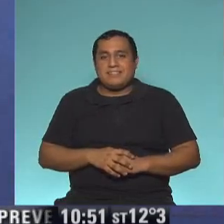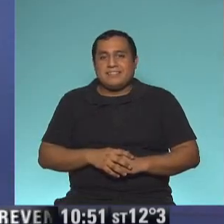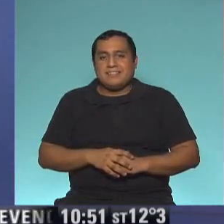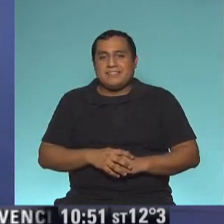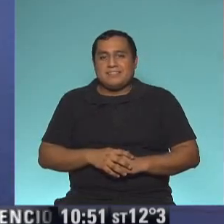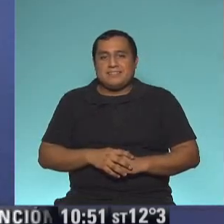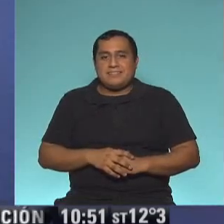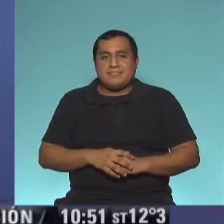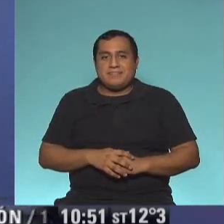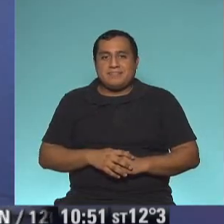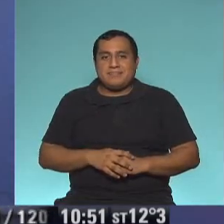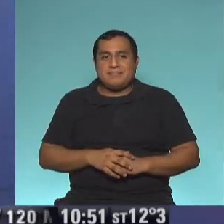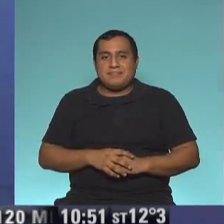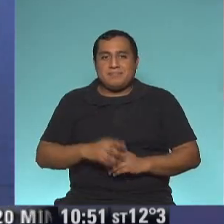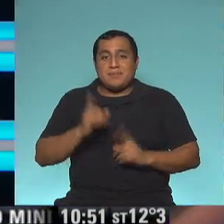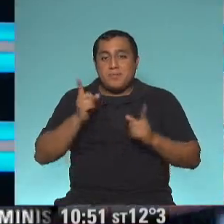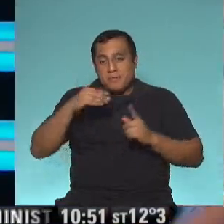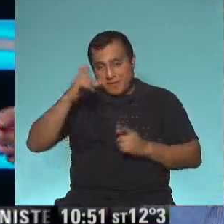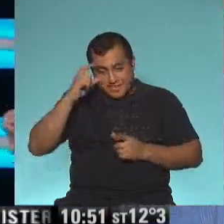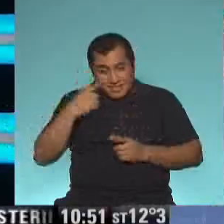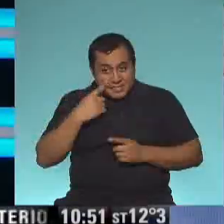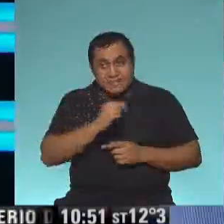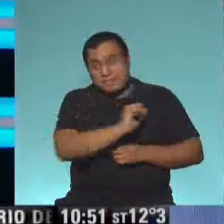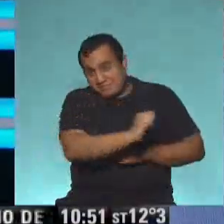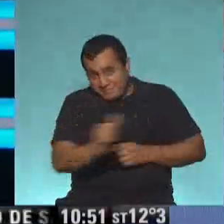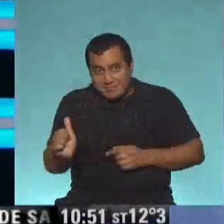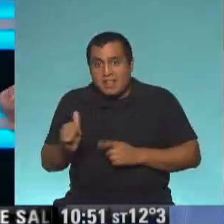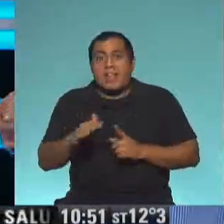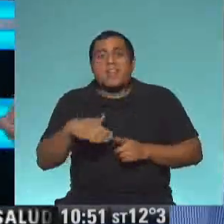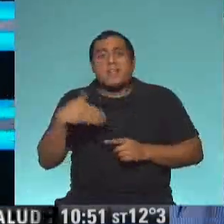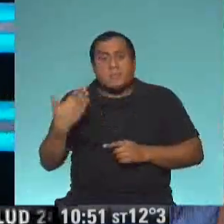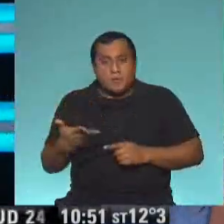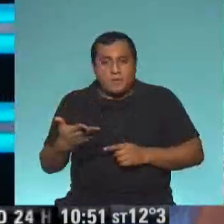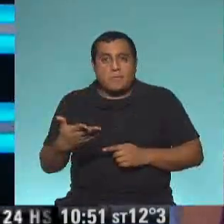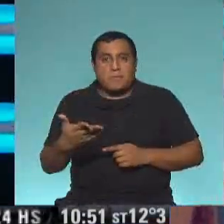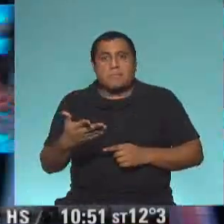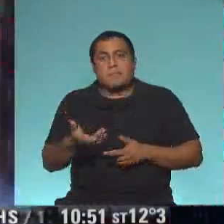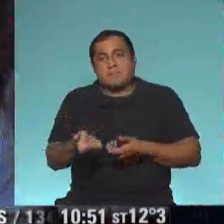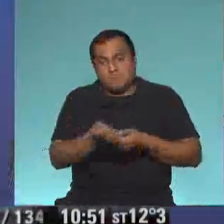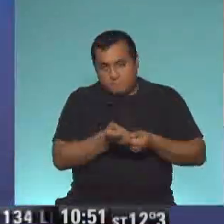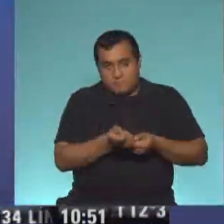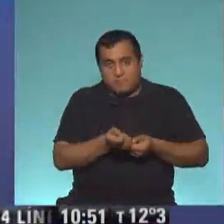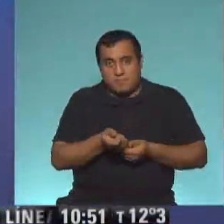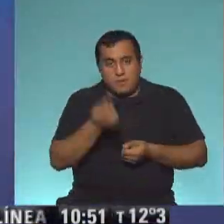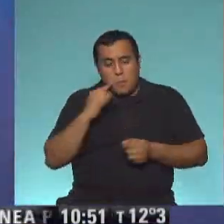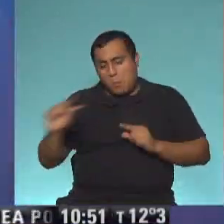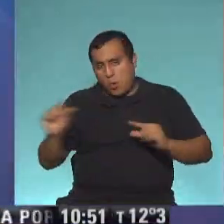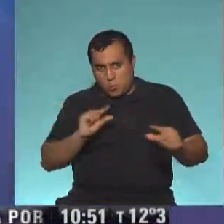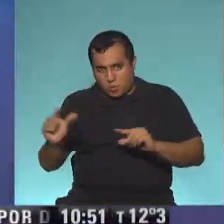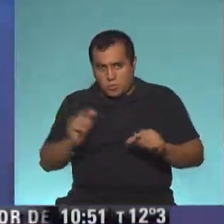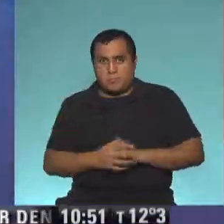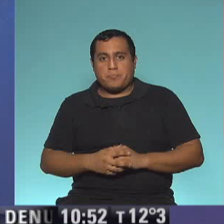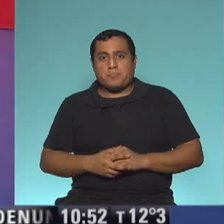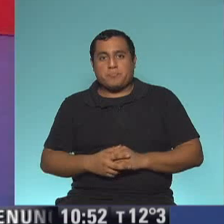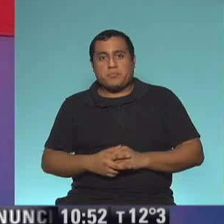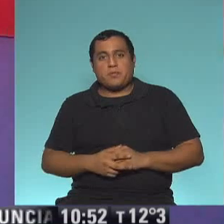pasadas puede pasar la señora Mechi y después puede sostener la soga. Asistir, nos vamos asistir turnando.